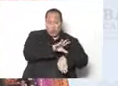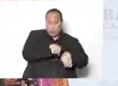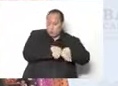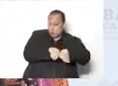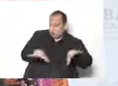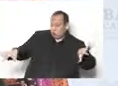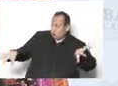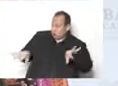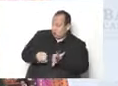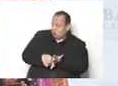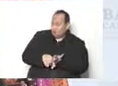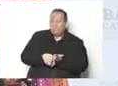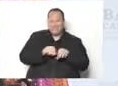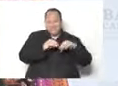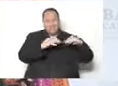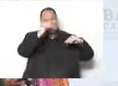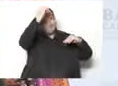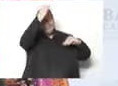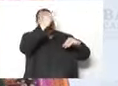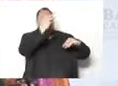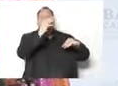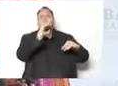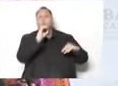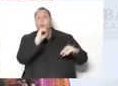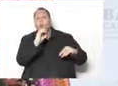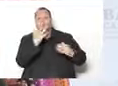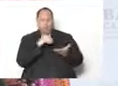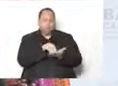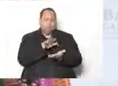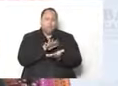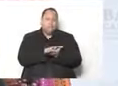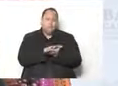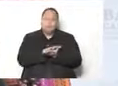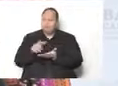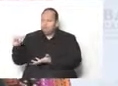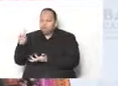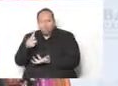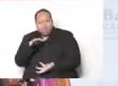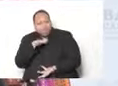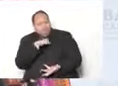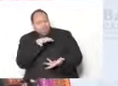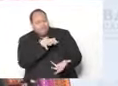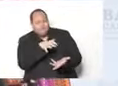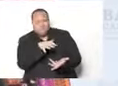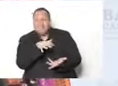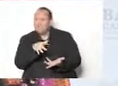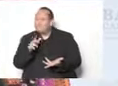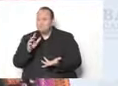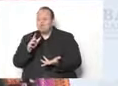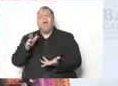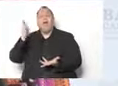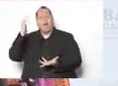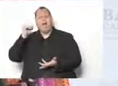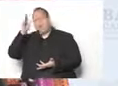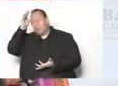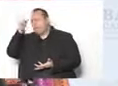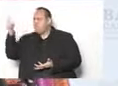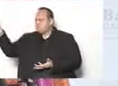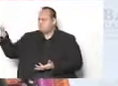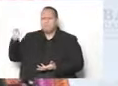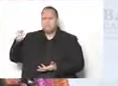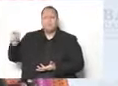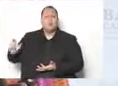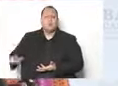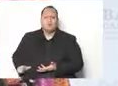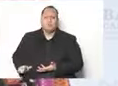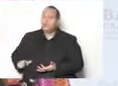energía eléctrica fotovoltaica como del contrato de fideicomiso irrevocable celebrado entre las partes